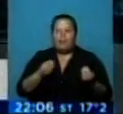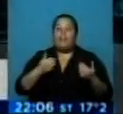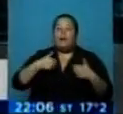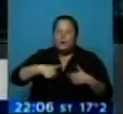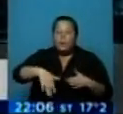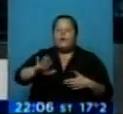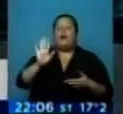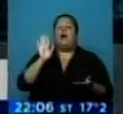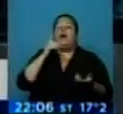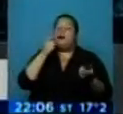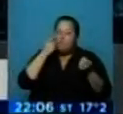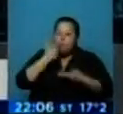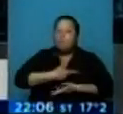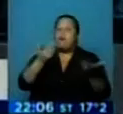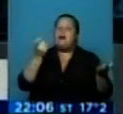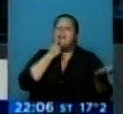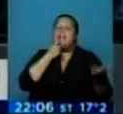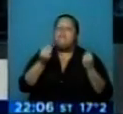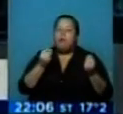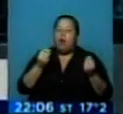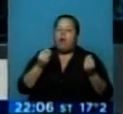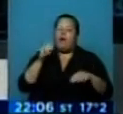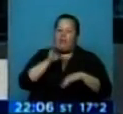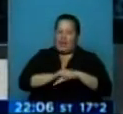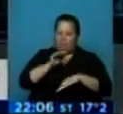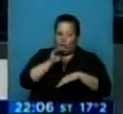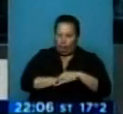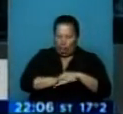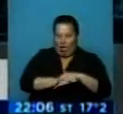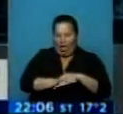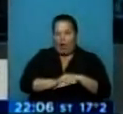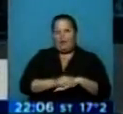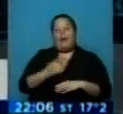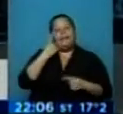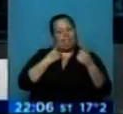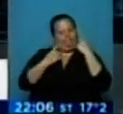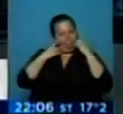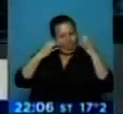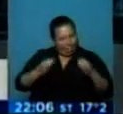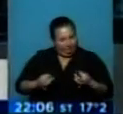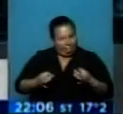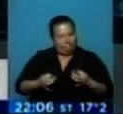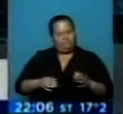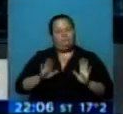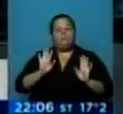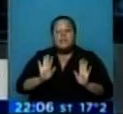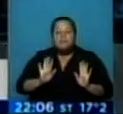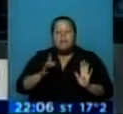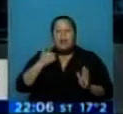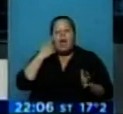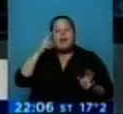demos un nuevo ejemplo de responsabilidad, prudencia, esperando